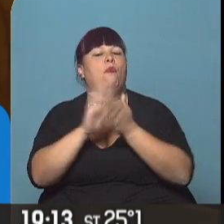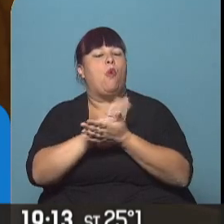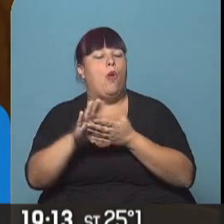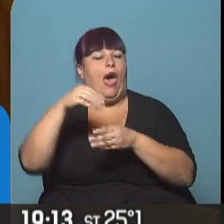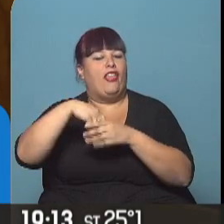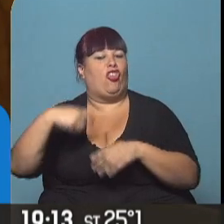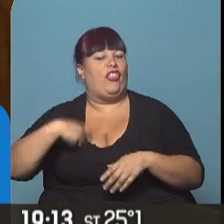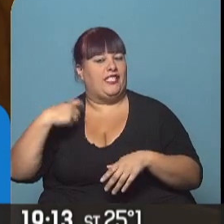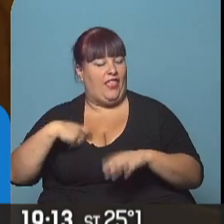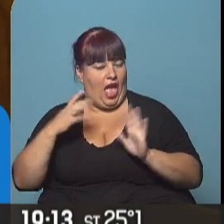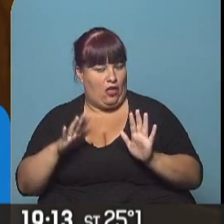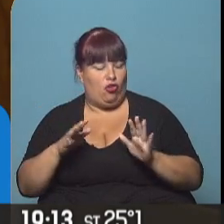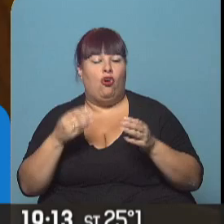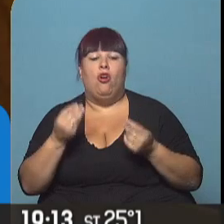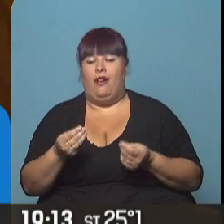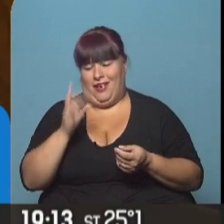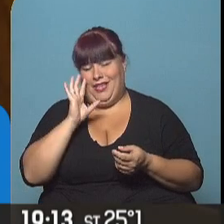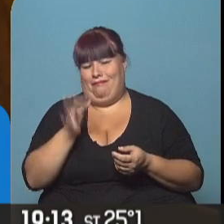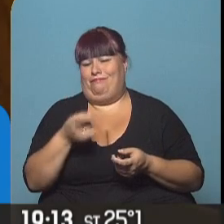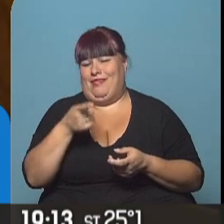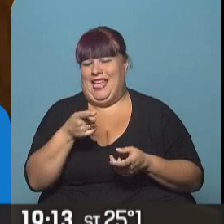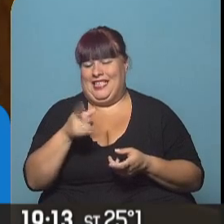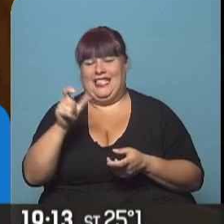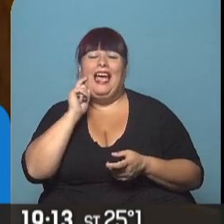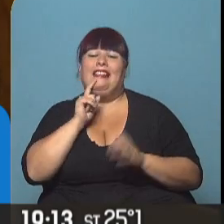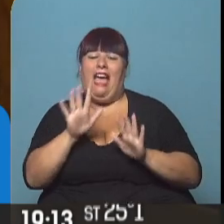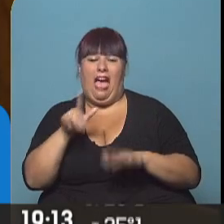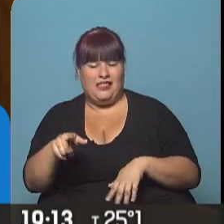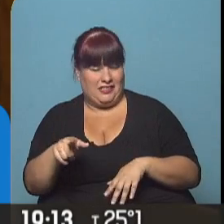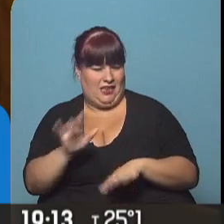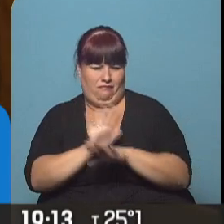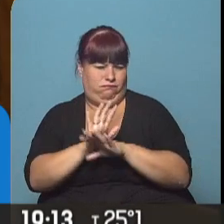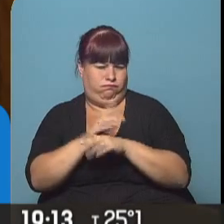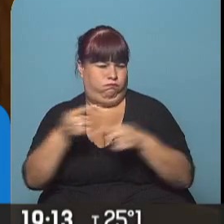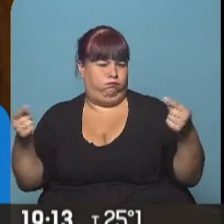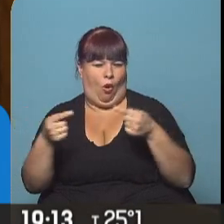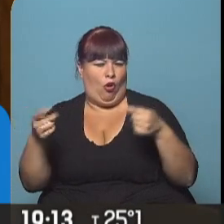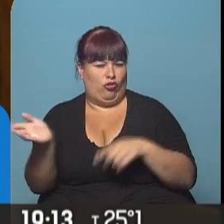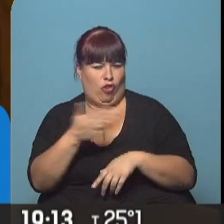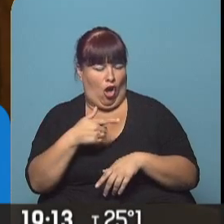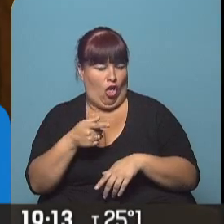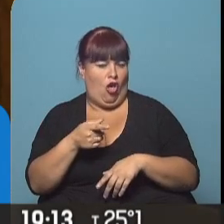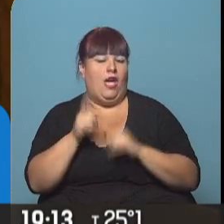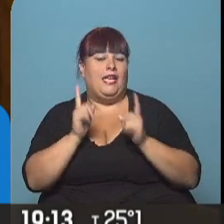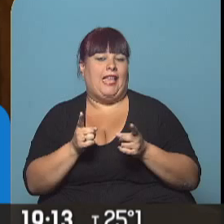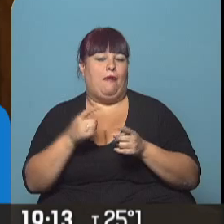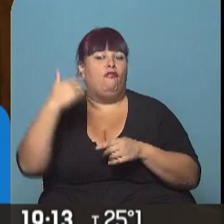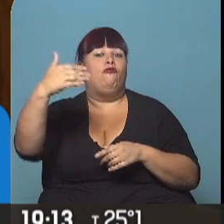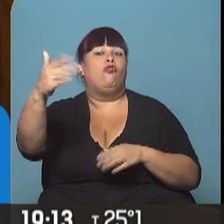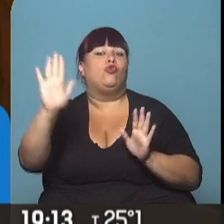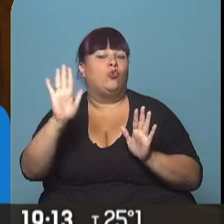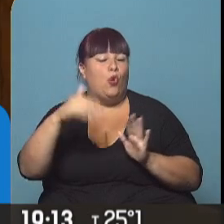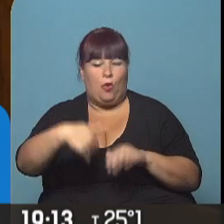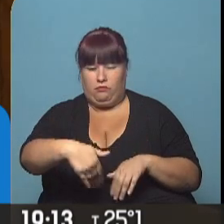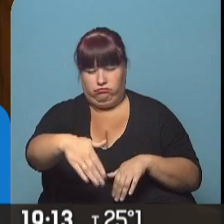del sindicalismo, porque es evidente que con esta CGT ya definitivamente fracturada y con un horizonte de